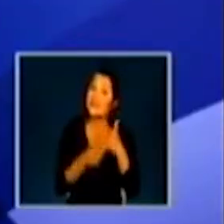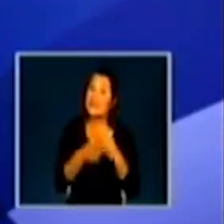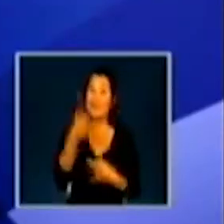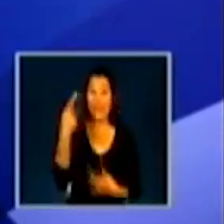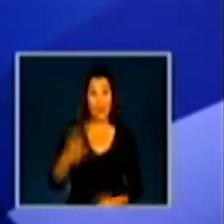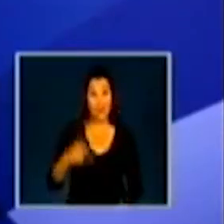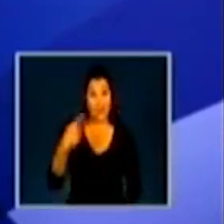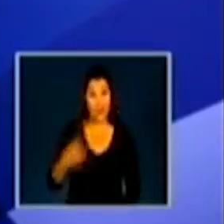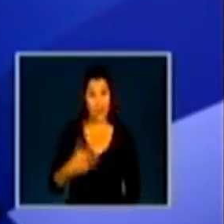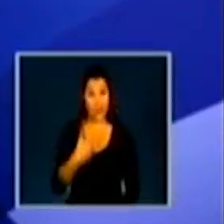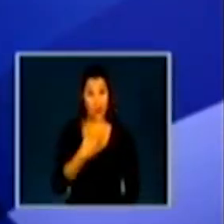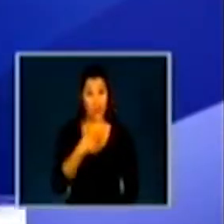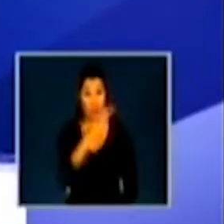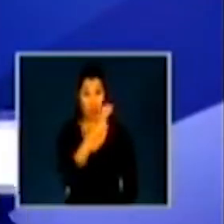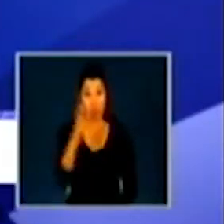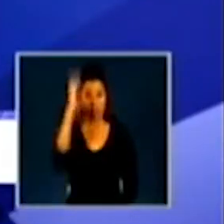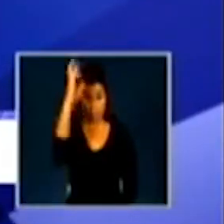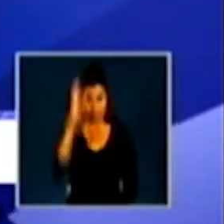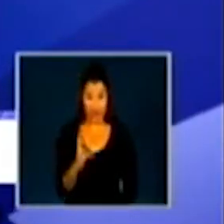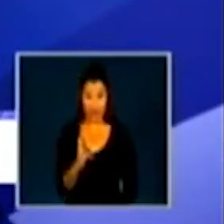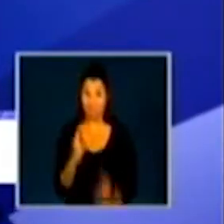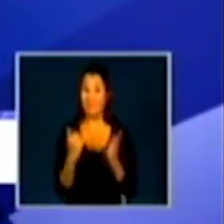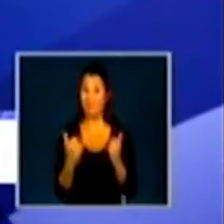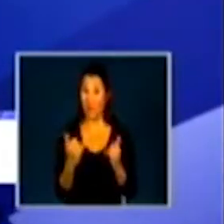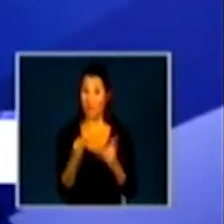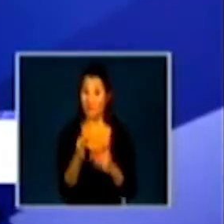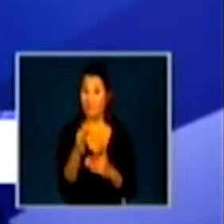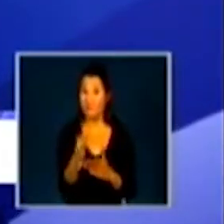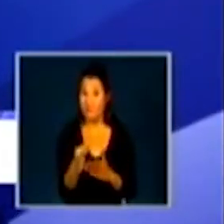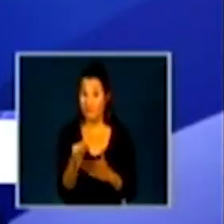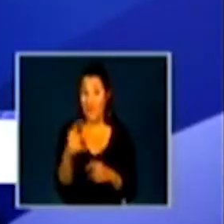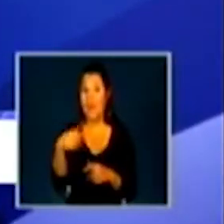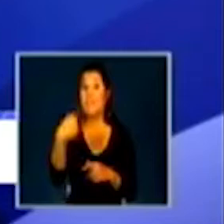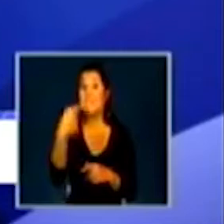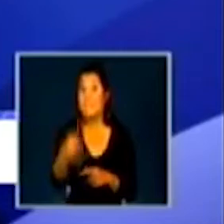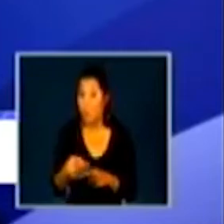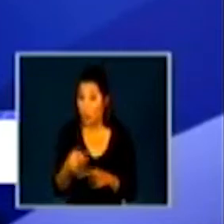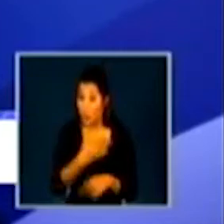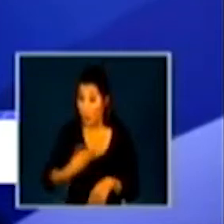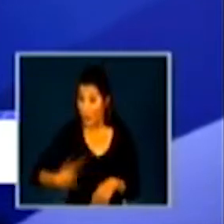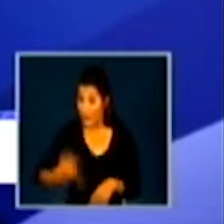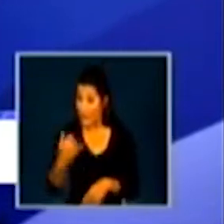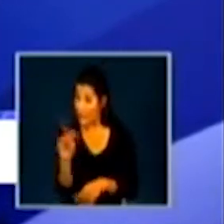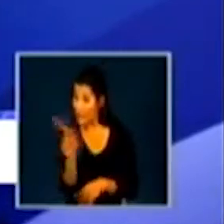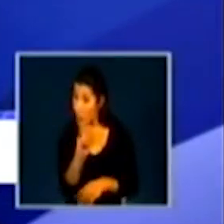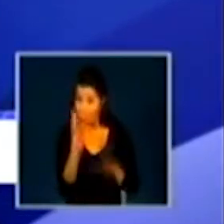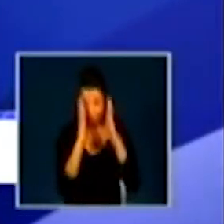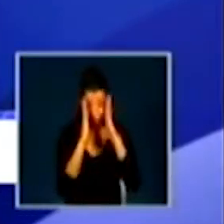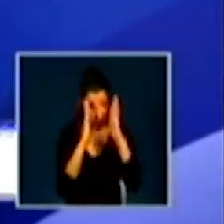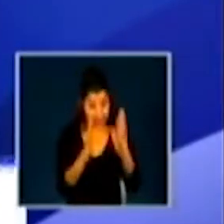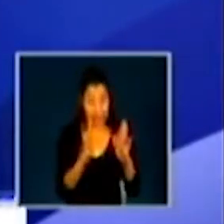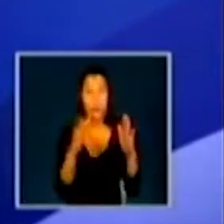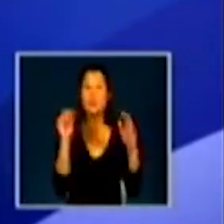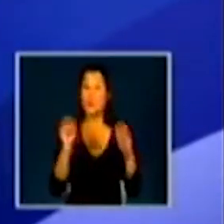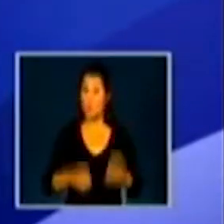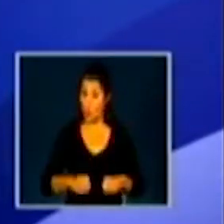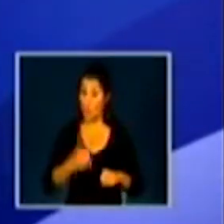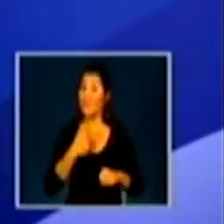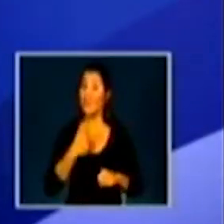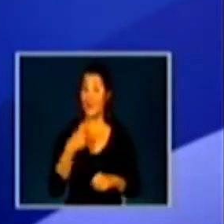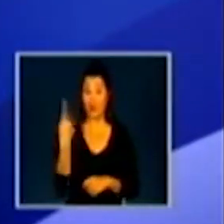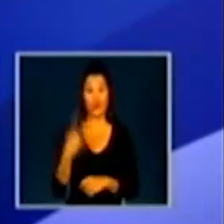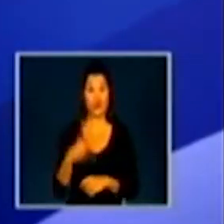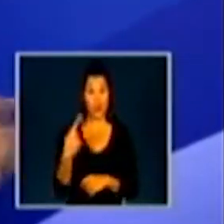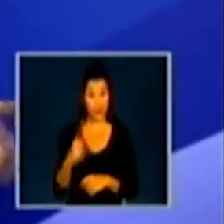Costa Rica en el mediano y corto plazo, inclusive. Y el próximo gobierno, si no lo atiende de manera urgente, será un gobierno que afrontará una crisis y todo el país